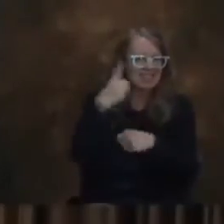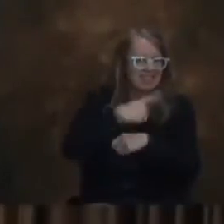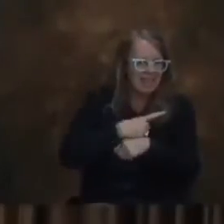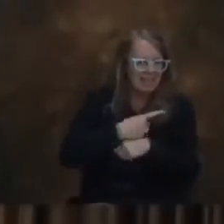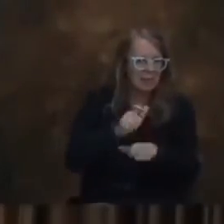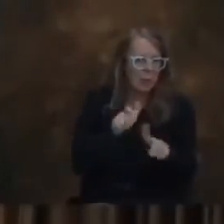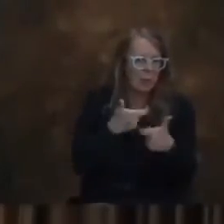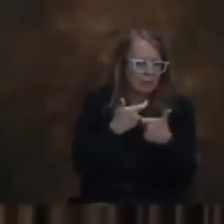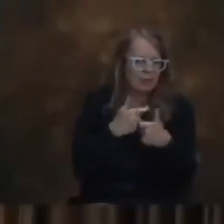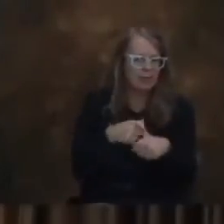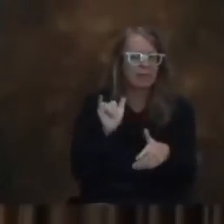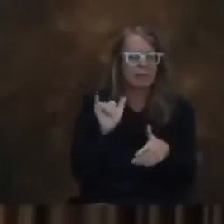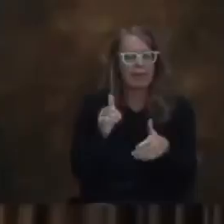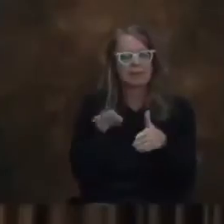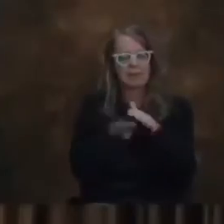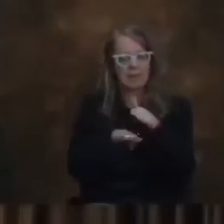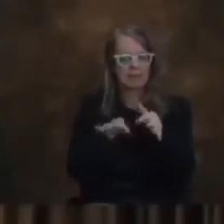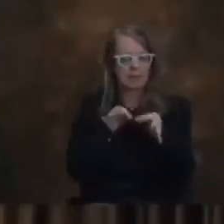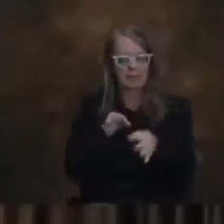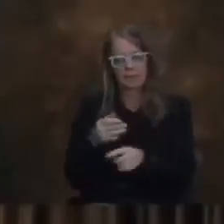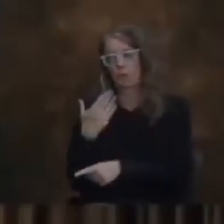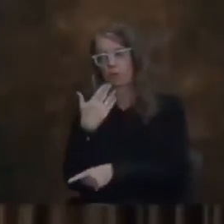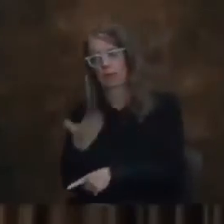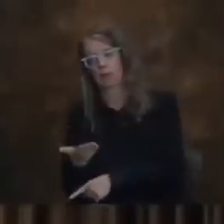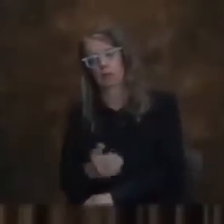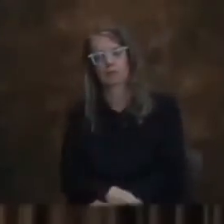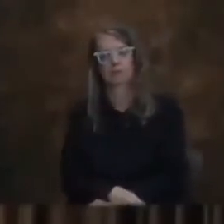gracias lo agradezco mucho